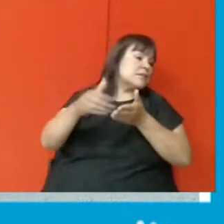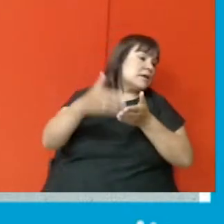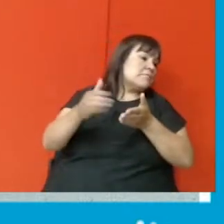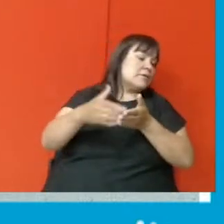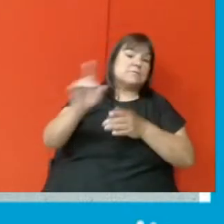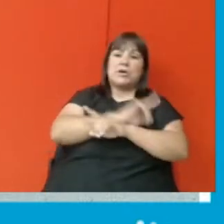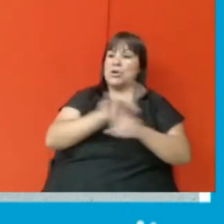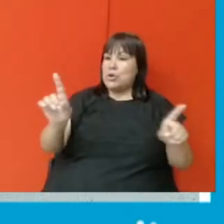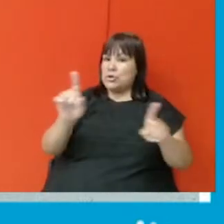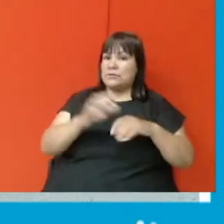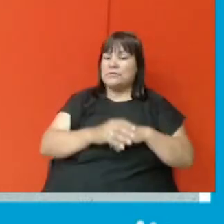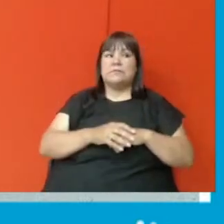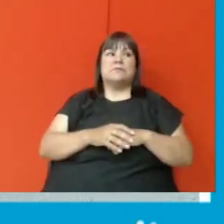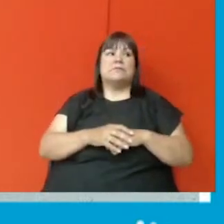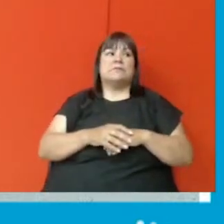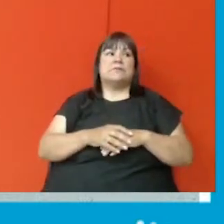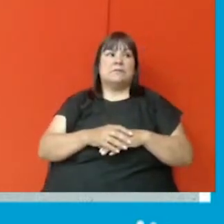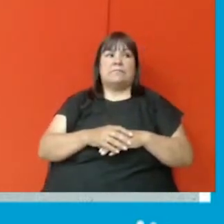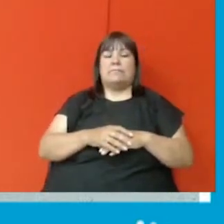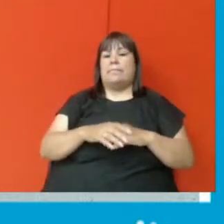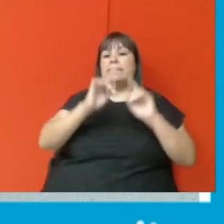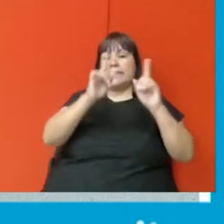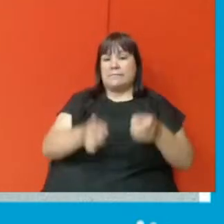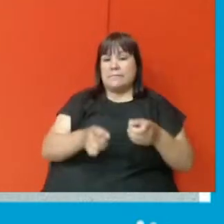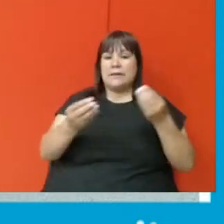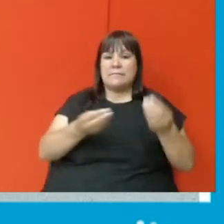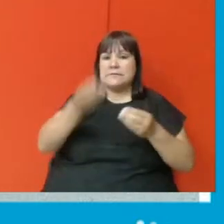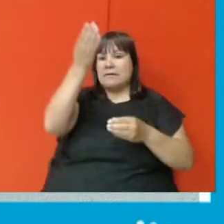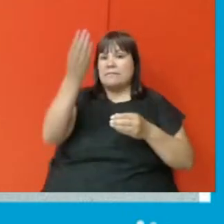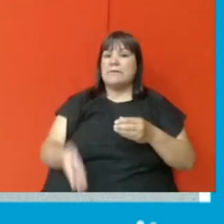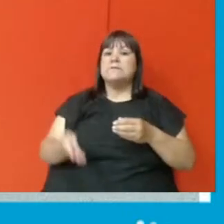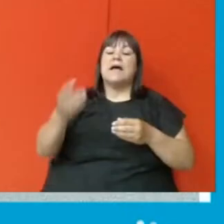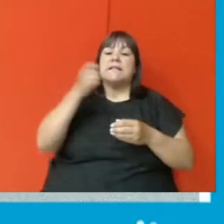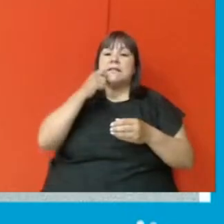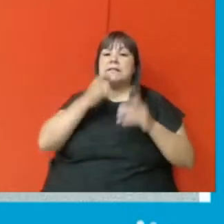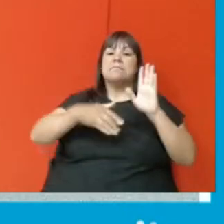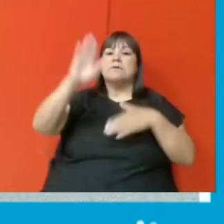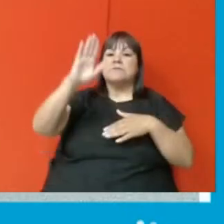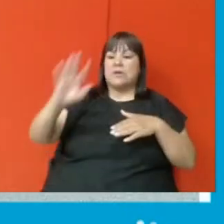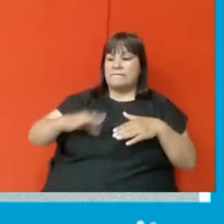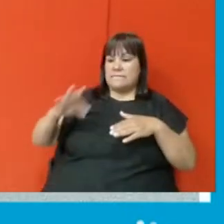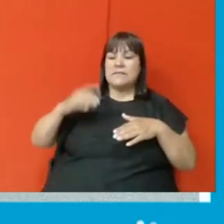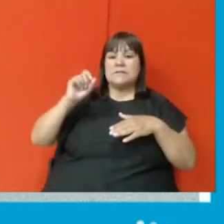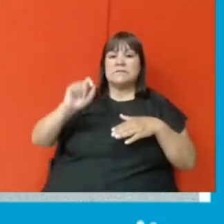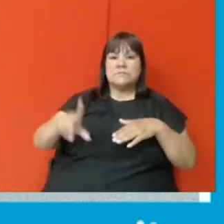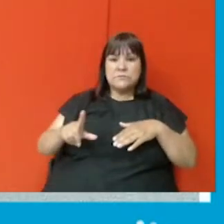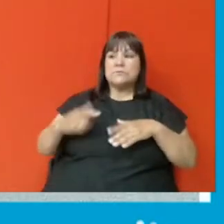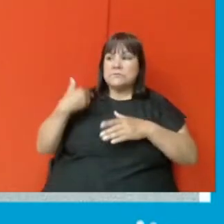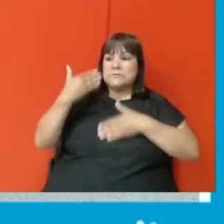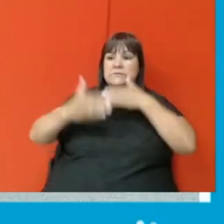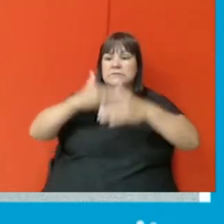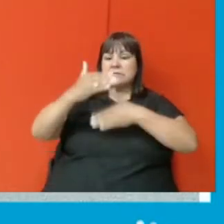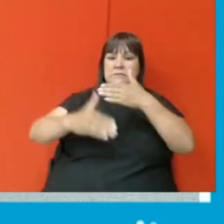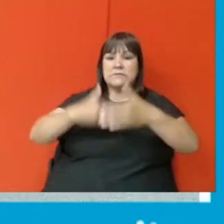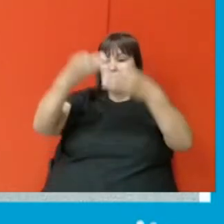mejor data. No tenemos suficiente data. Empieza a haber data muy interesante, pero no tenemos suficiente